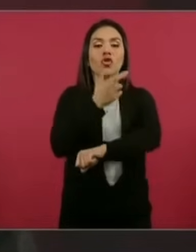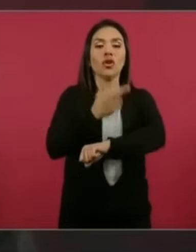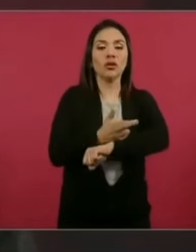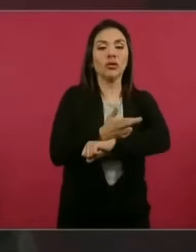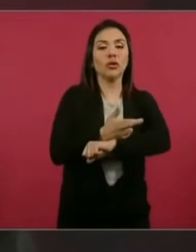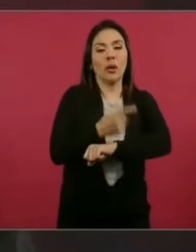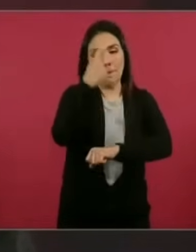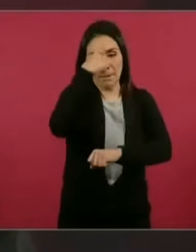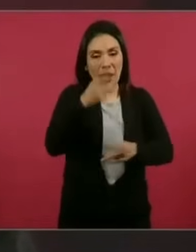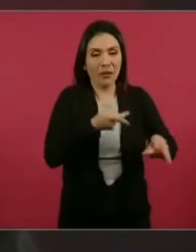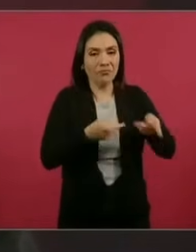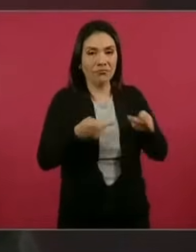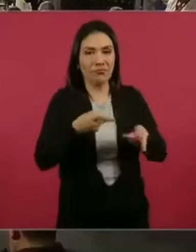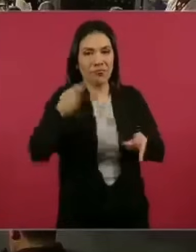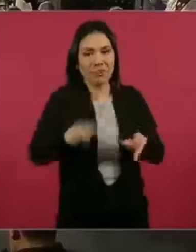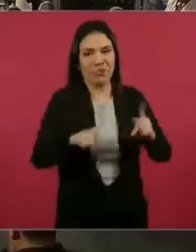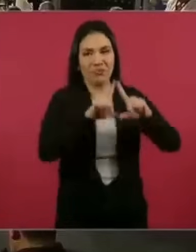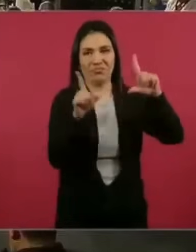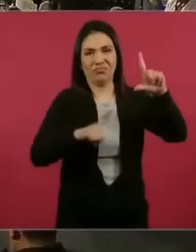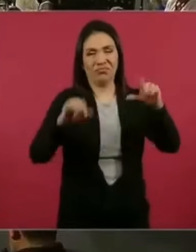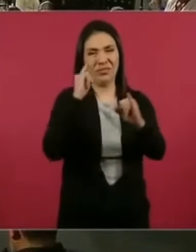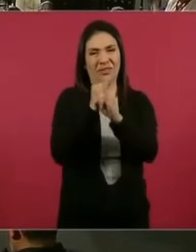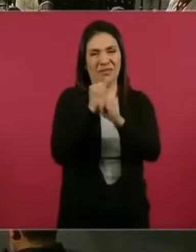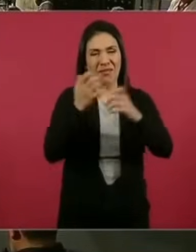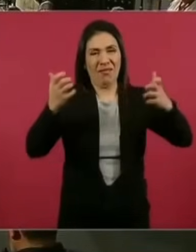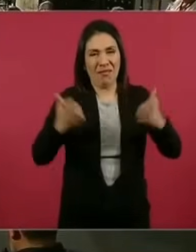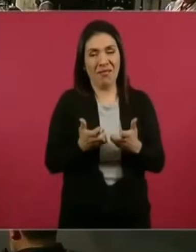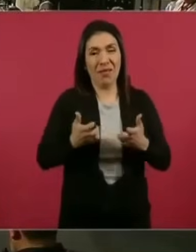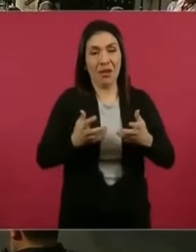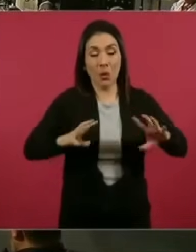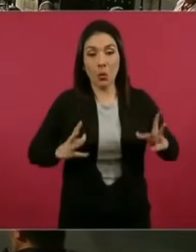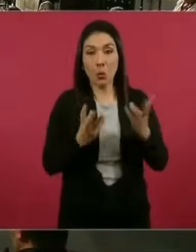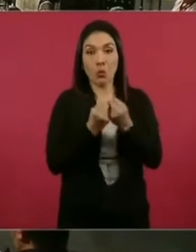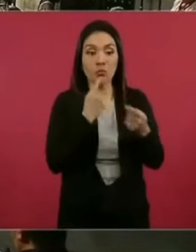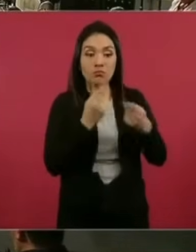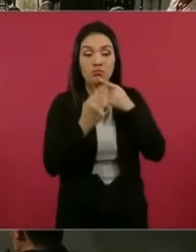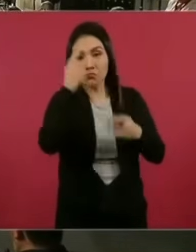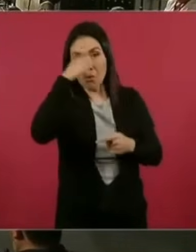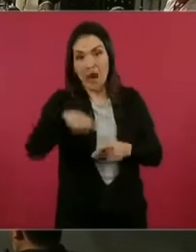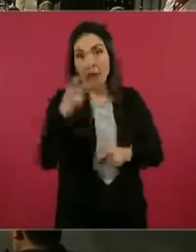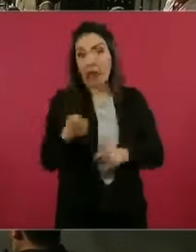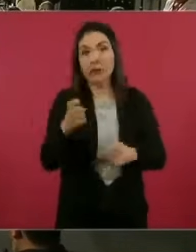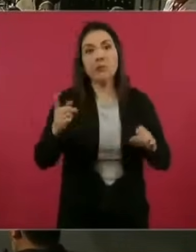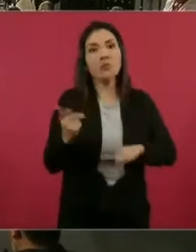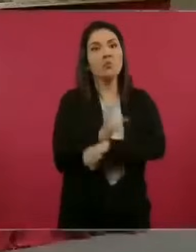Coordinación de Estrategia Digital Nacional elaboraron respecto a este incidente.